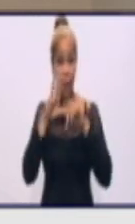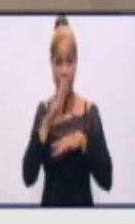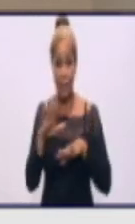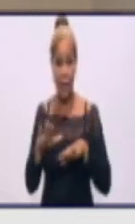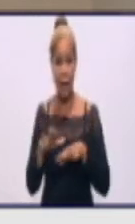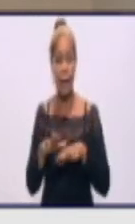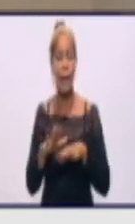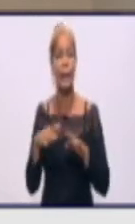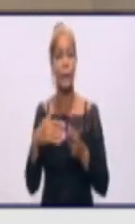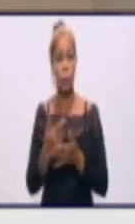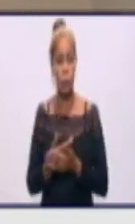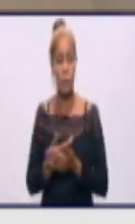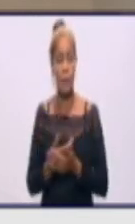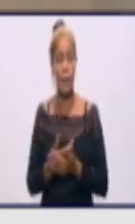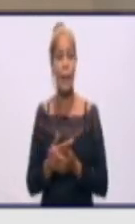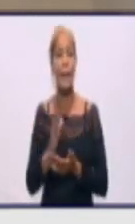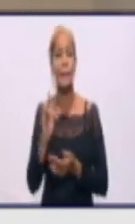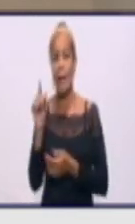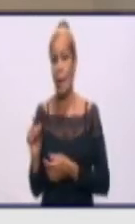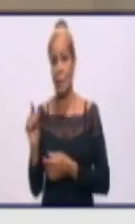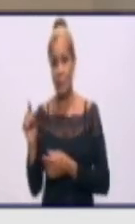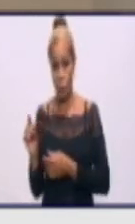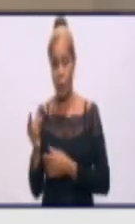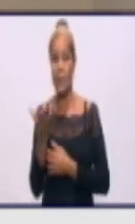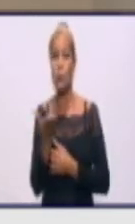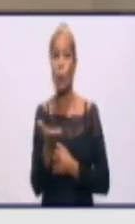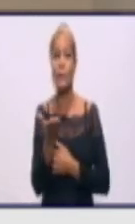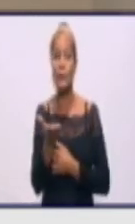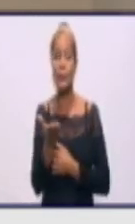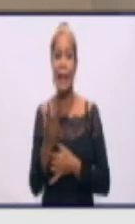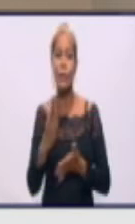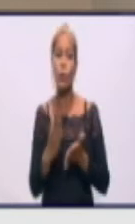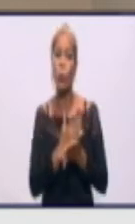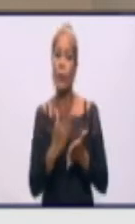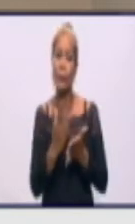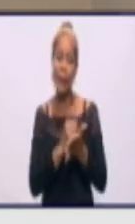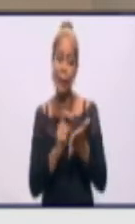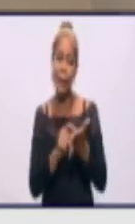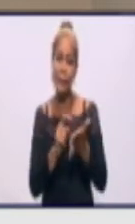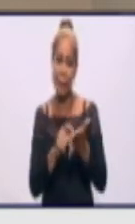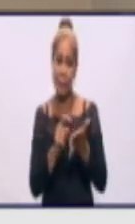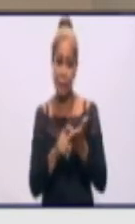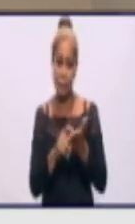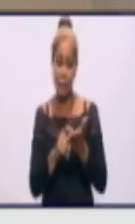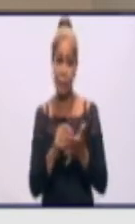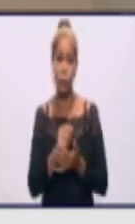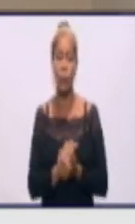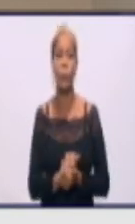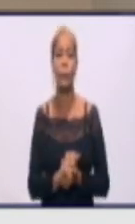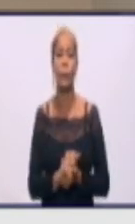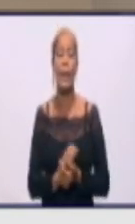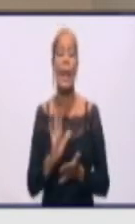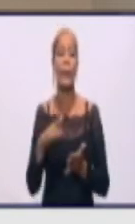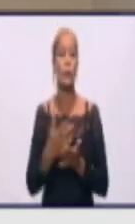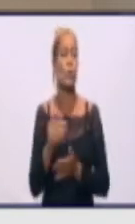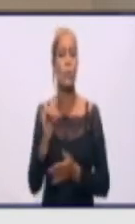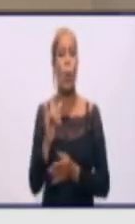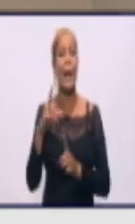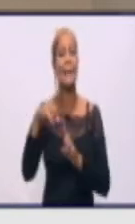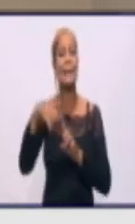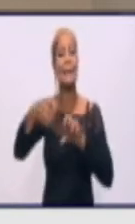persona solicitar su libreta de abastecimiento, el dictamen técnico para actualización de título de propiedad